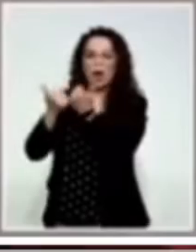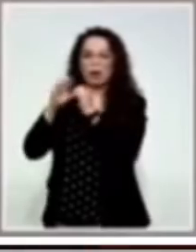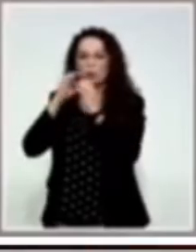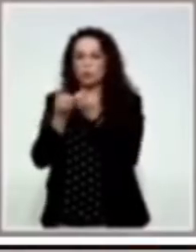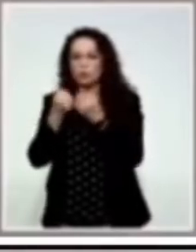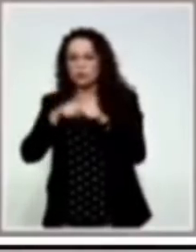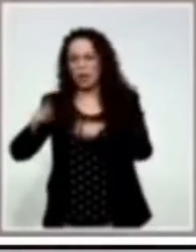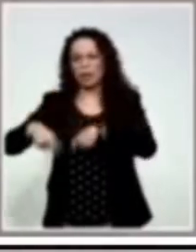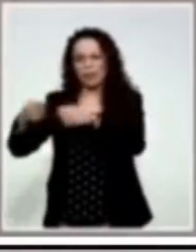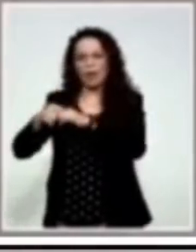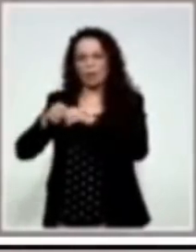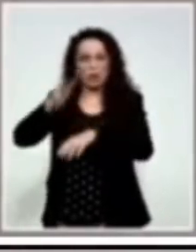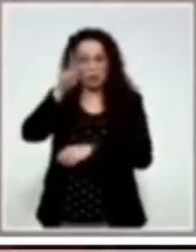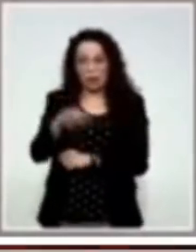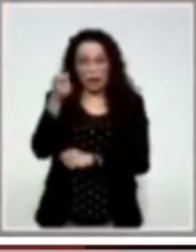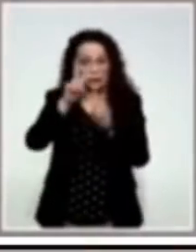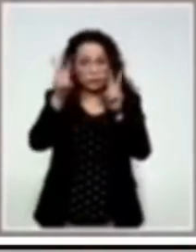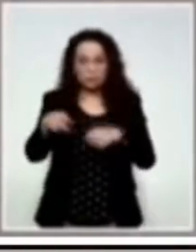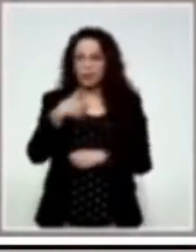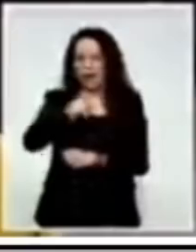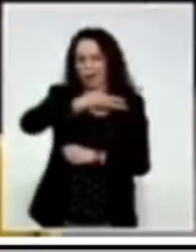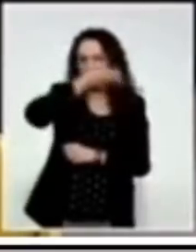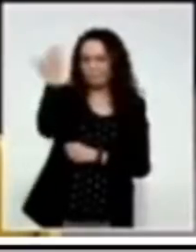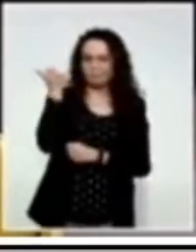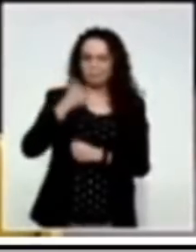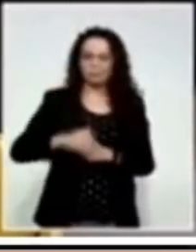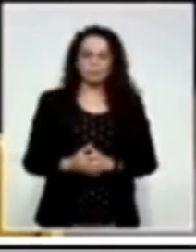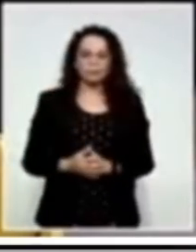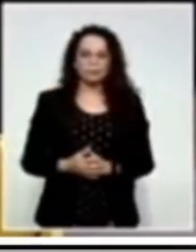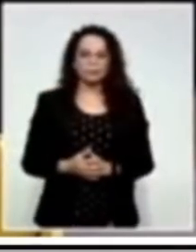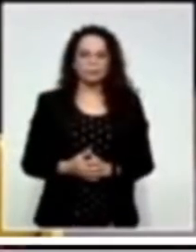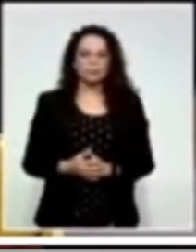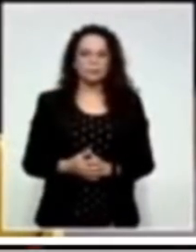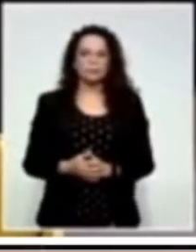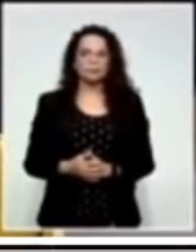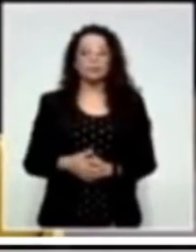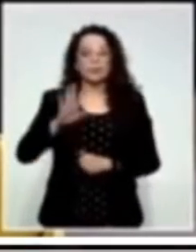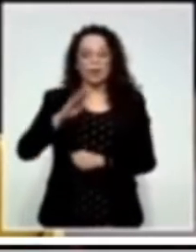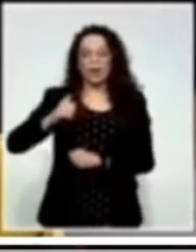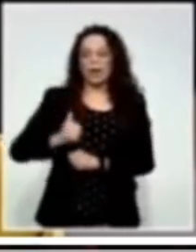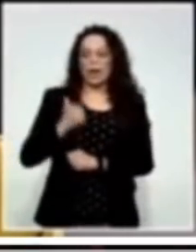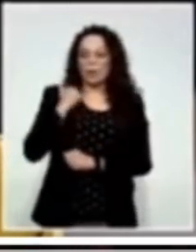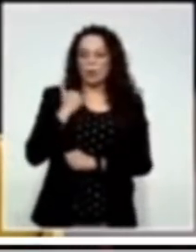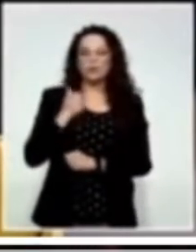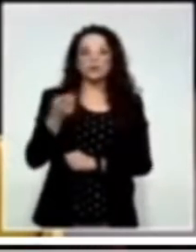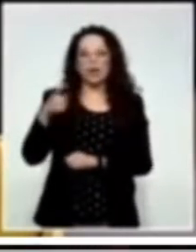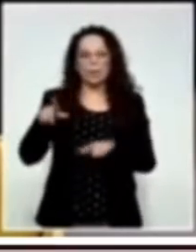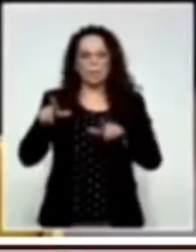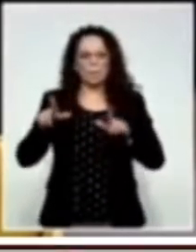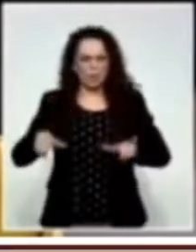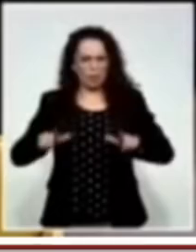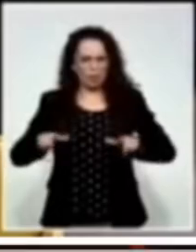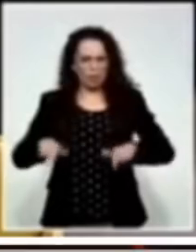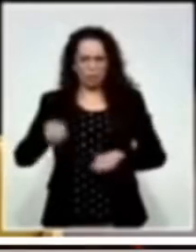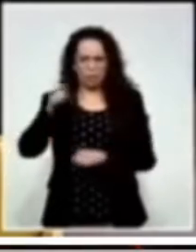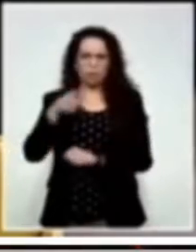requieras. No tenía conocimiento de este tema. Aprovechando que en esta plataforma usted nos ha hablado